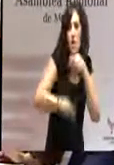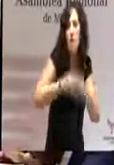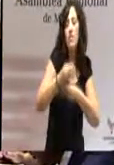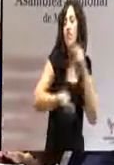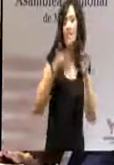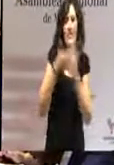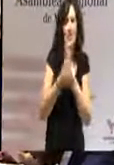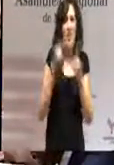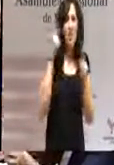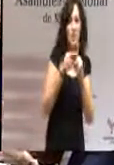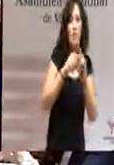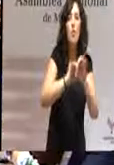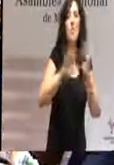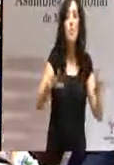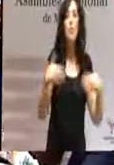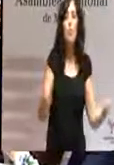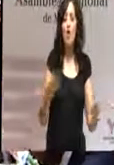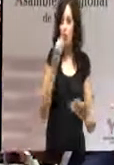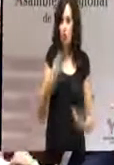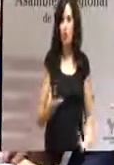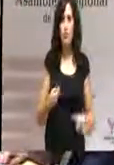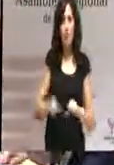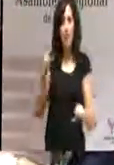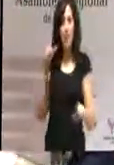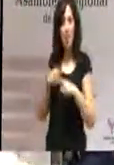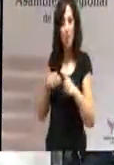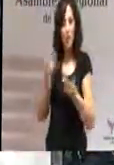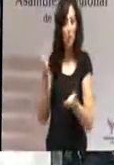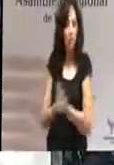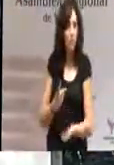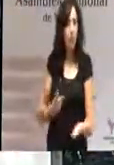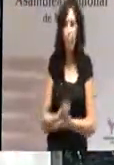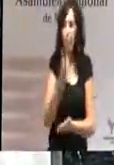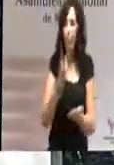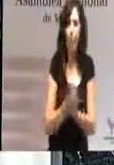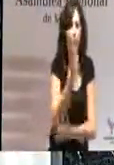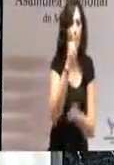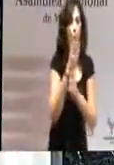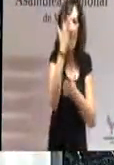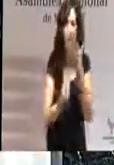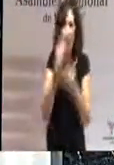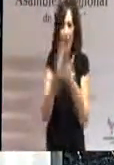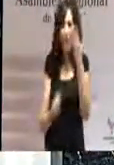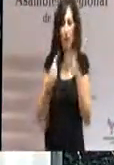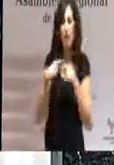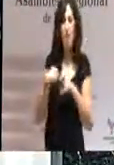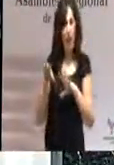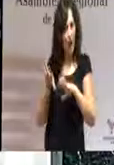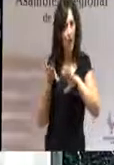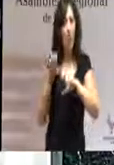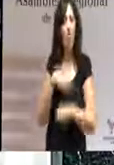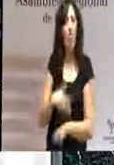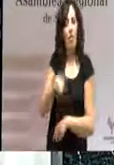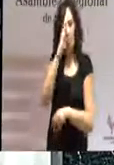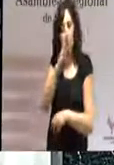pasado. Aprendan esas lecciones y no vuelvan a basar la economía de la región en la